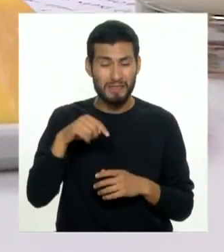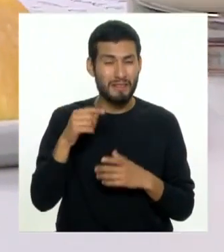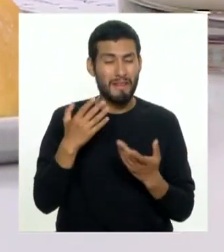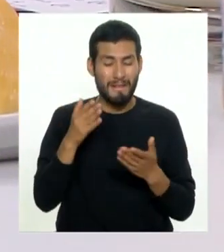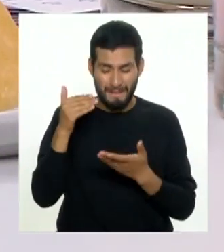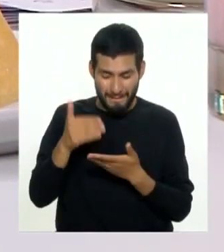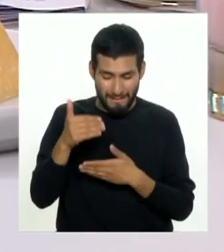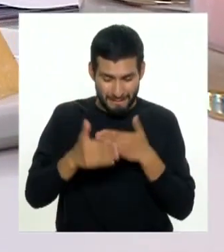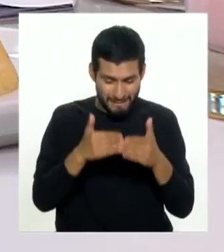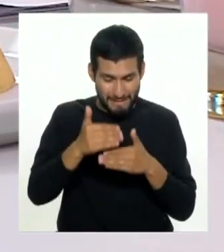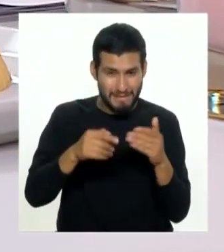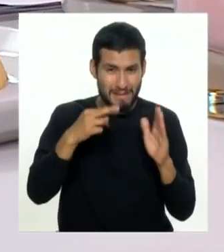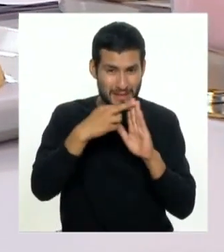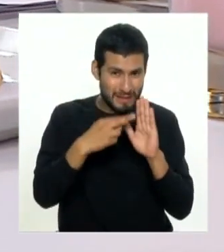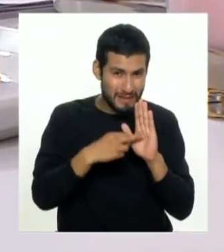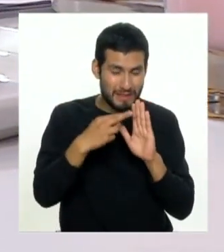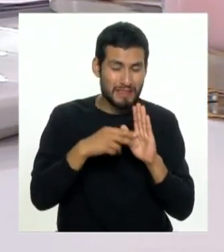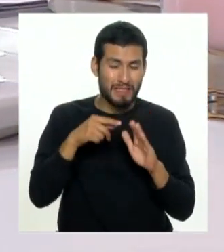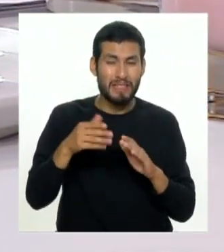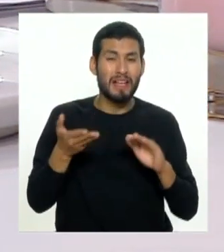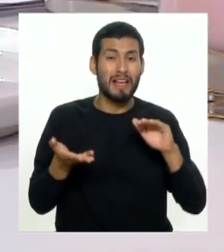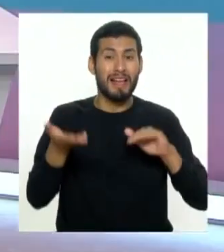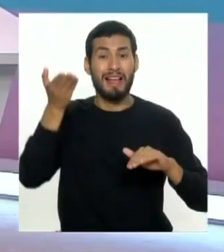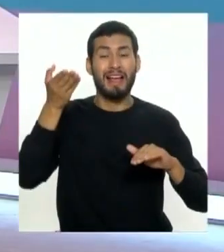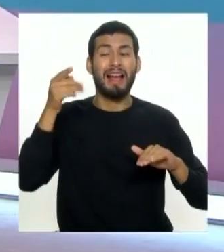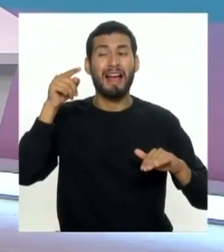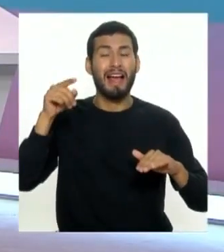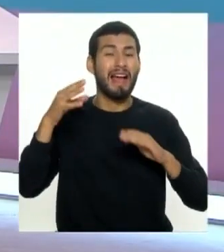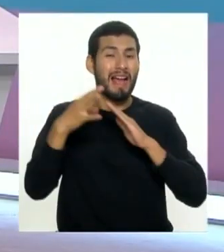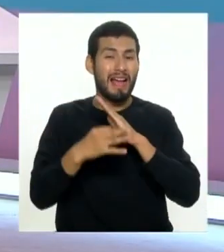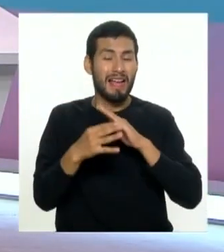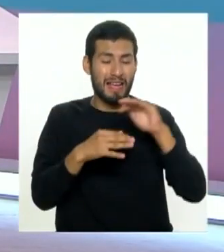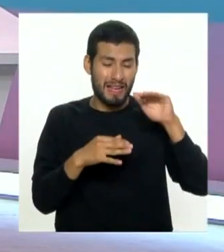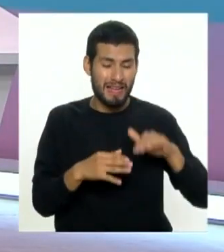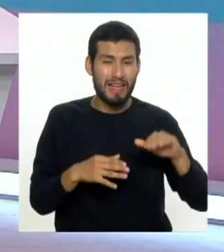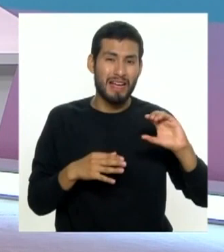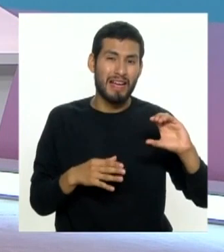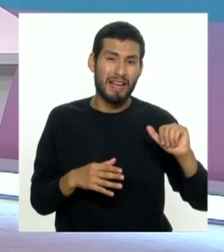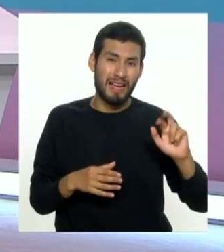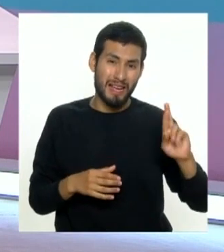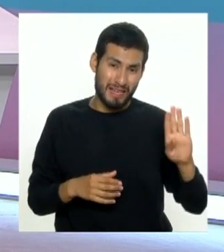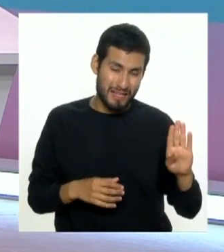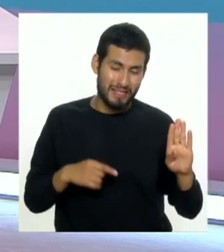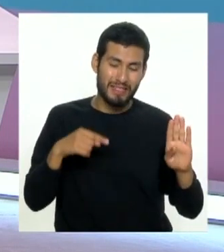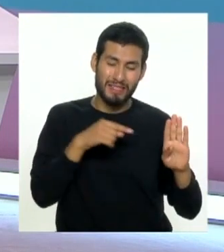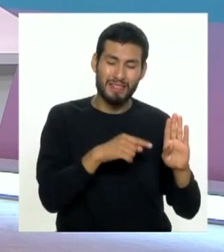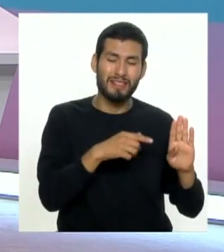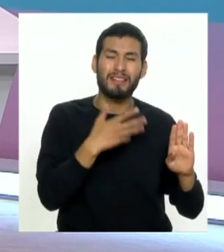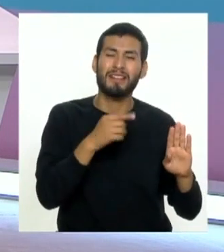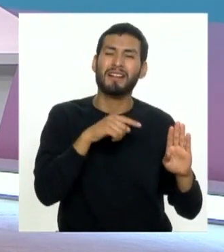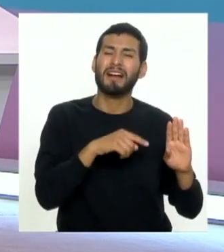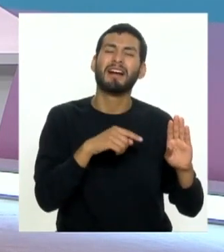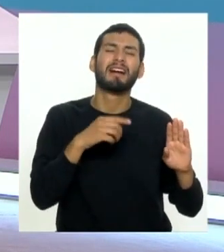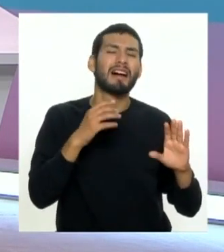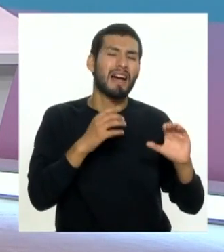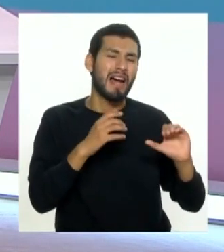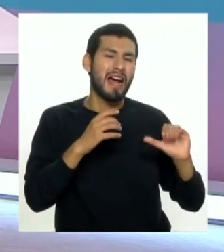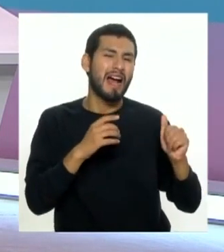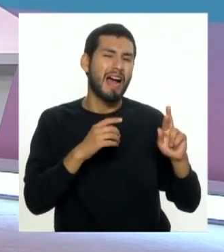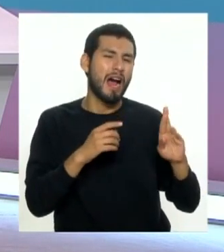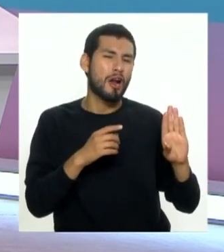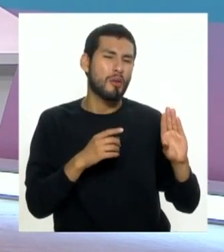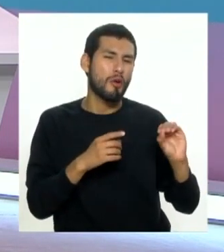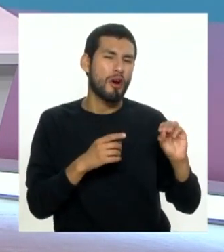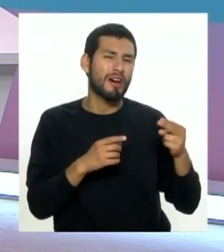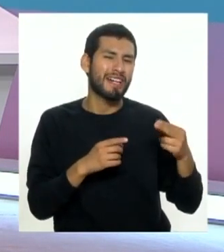en grasas, bajo en carbohidratos y se podría decir que es un promedio normal de proteínas, es lo que le